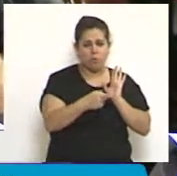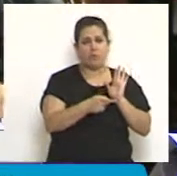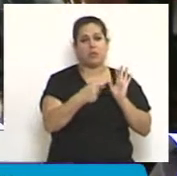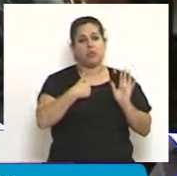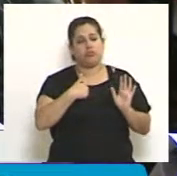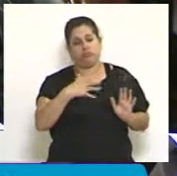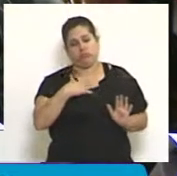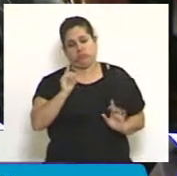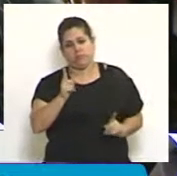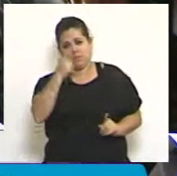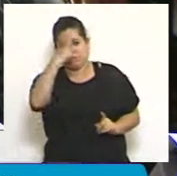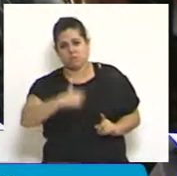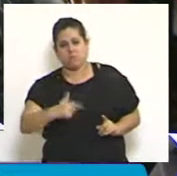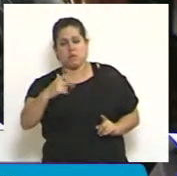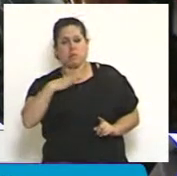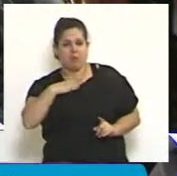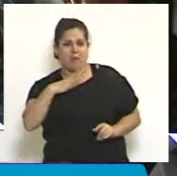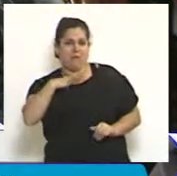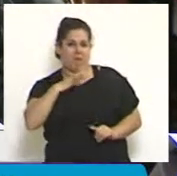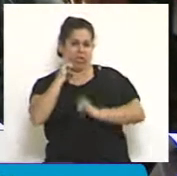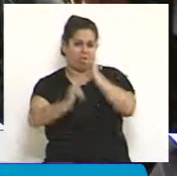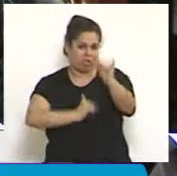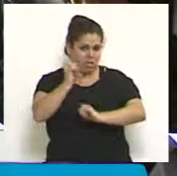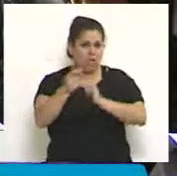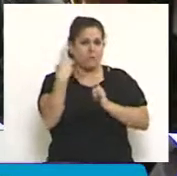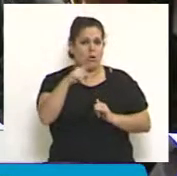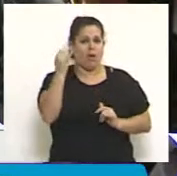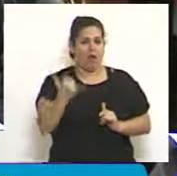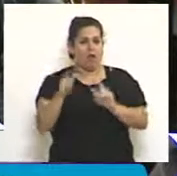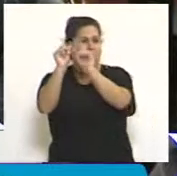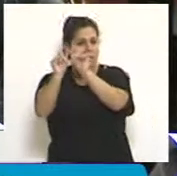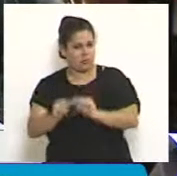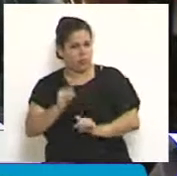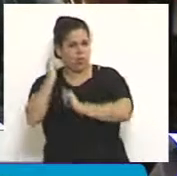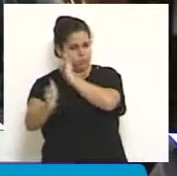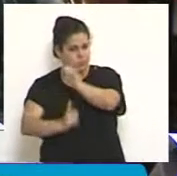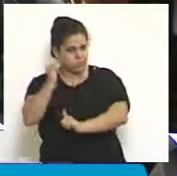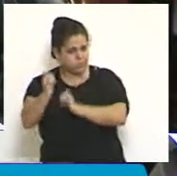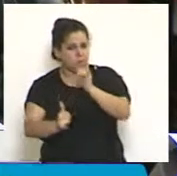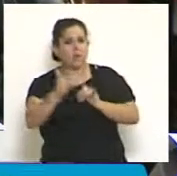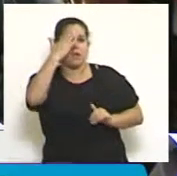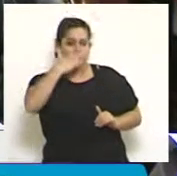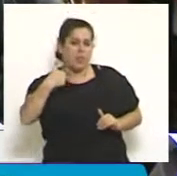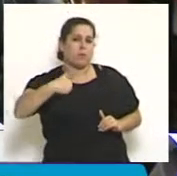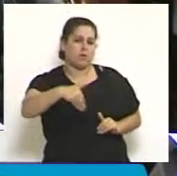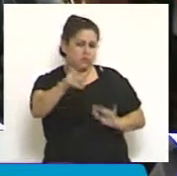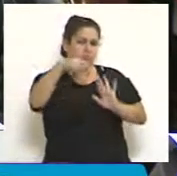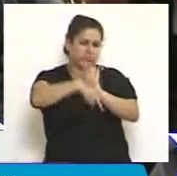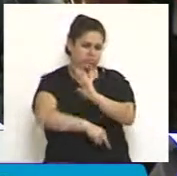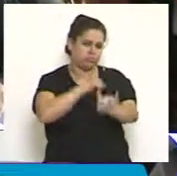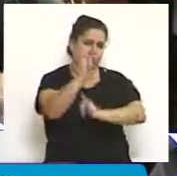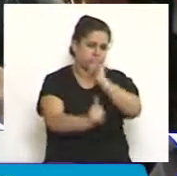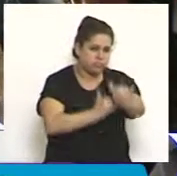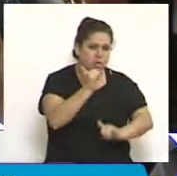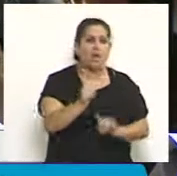Y tendremos también juzgados nacionales de ejecución penal y juzgados nacionales en lo penal de rogatorias.